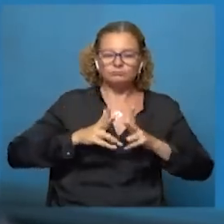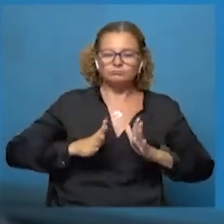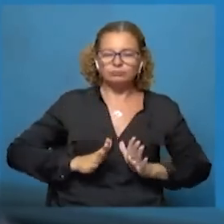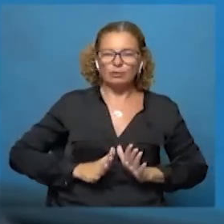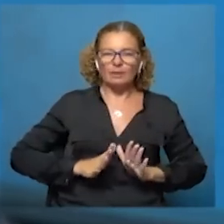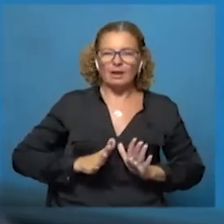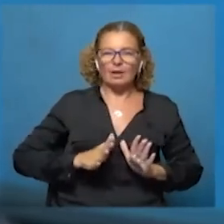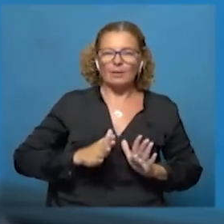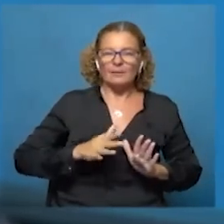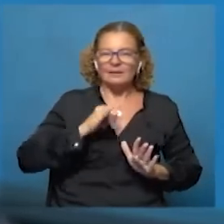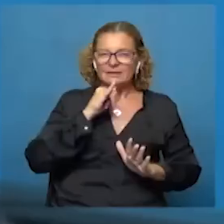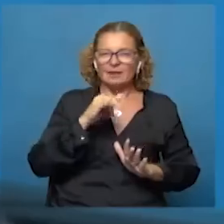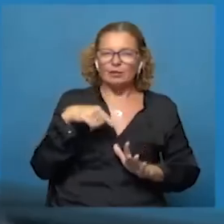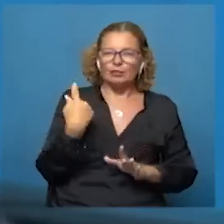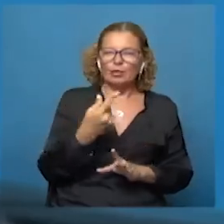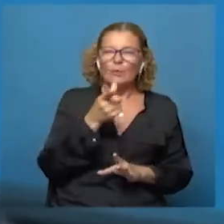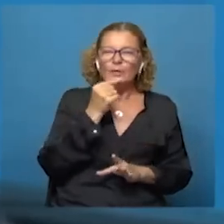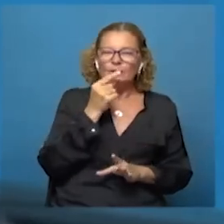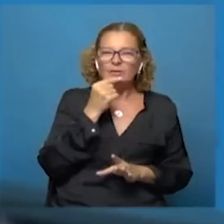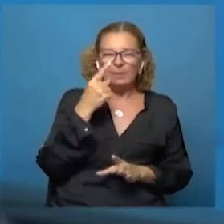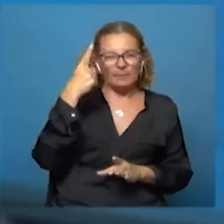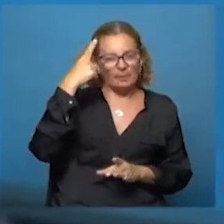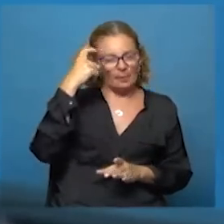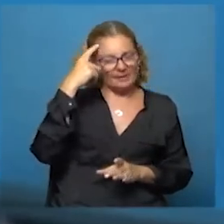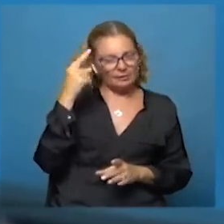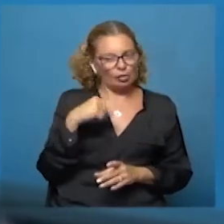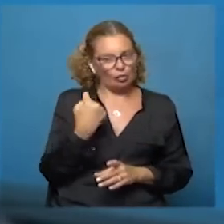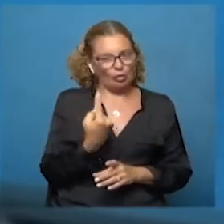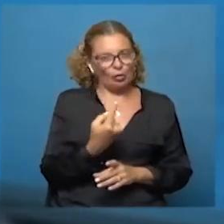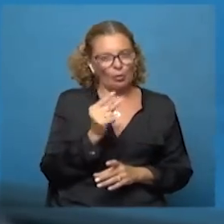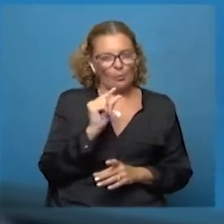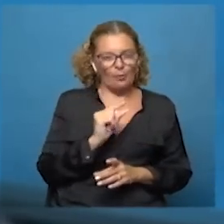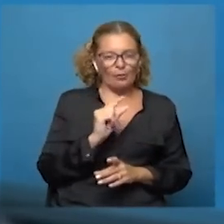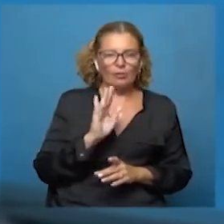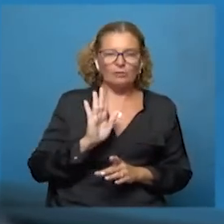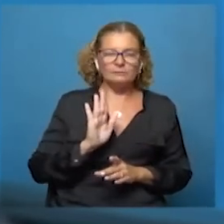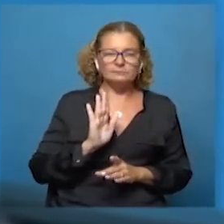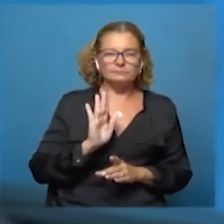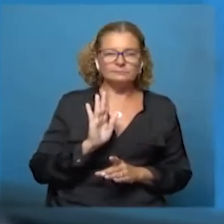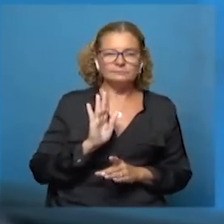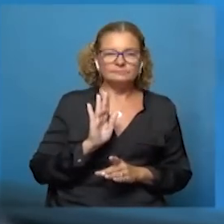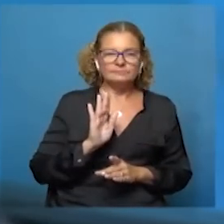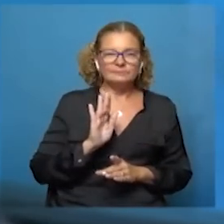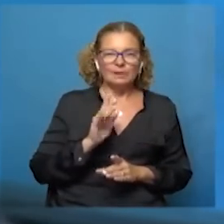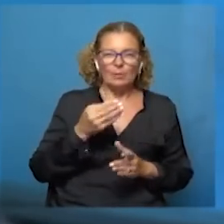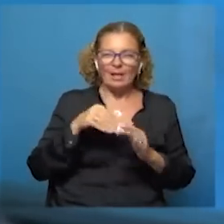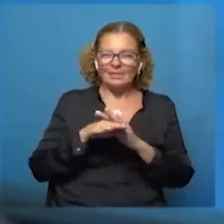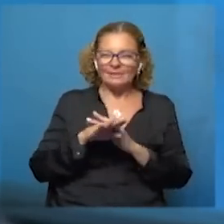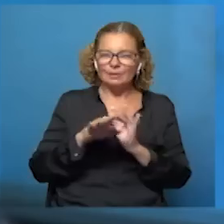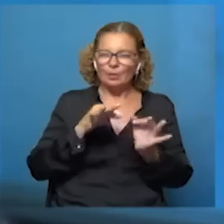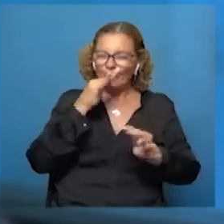El mensaje era bueno son todos policías policías muy expedientes fue un poco el el contenido